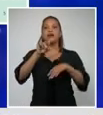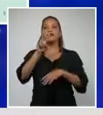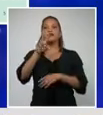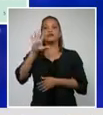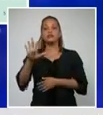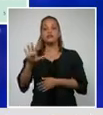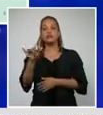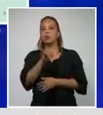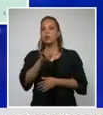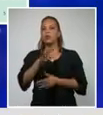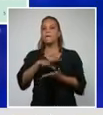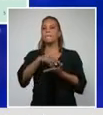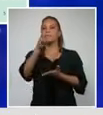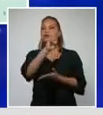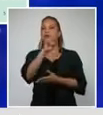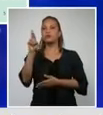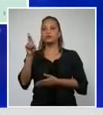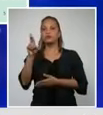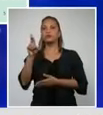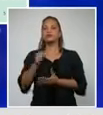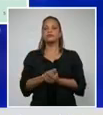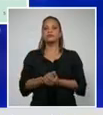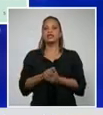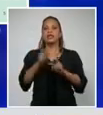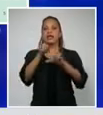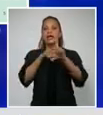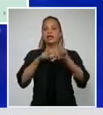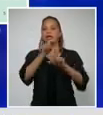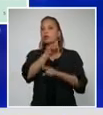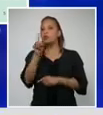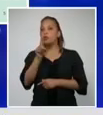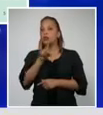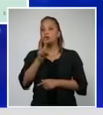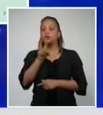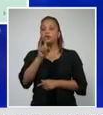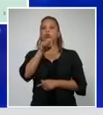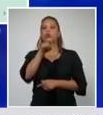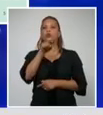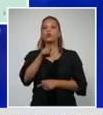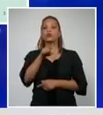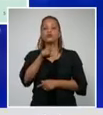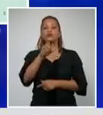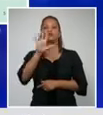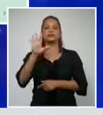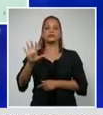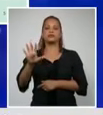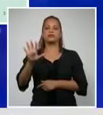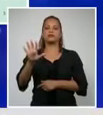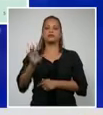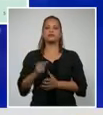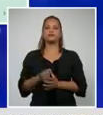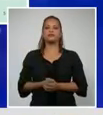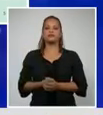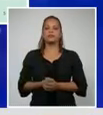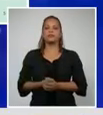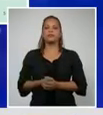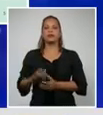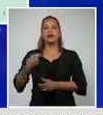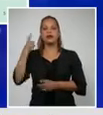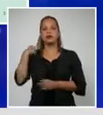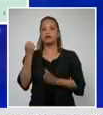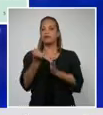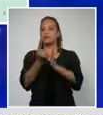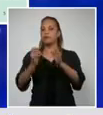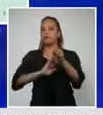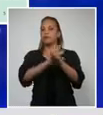de la Revolución, Regla 11, y del Cotorro se diagnostican 5 personas ayer con